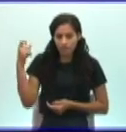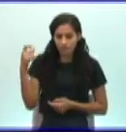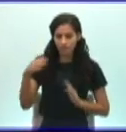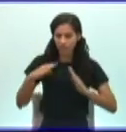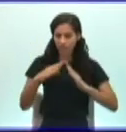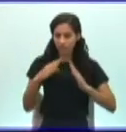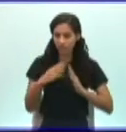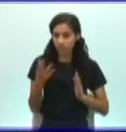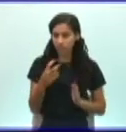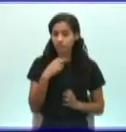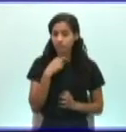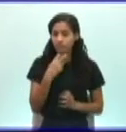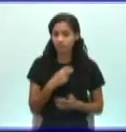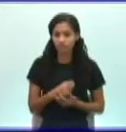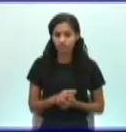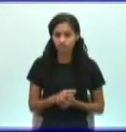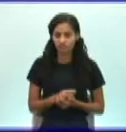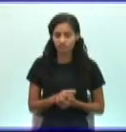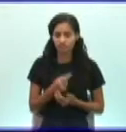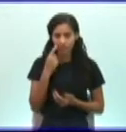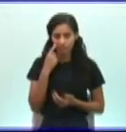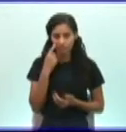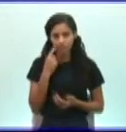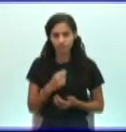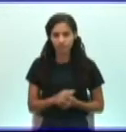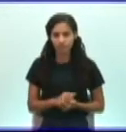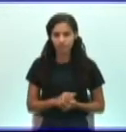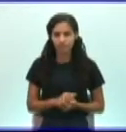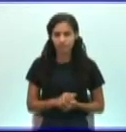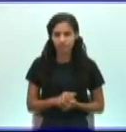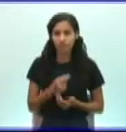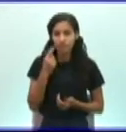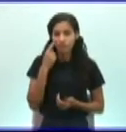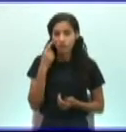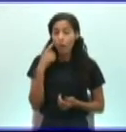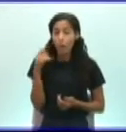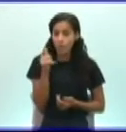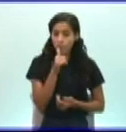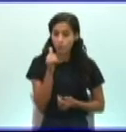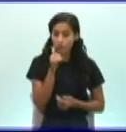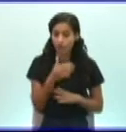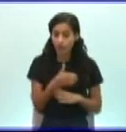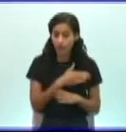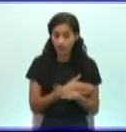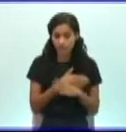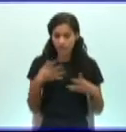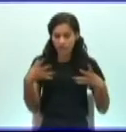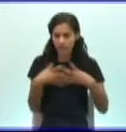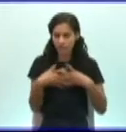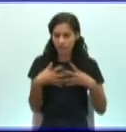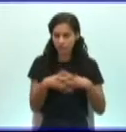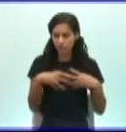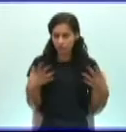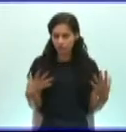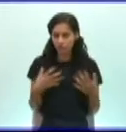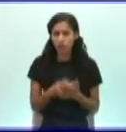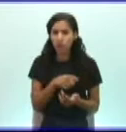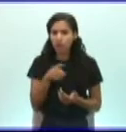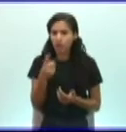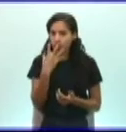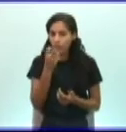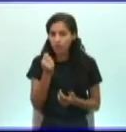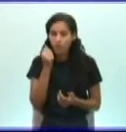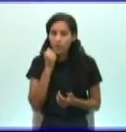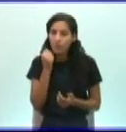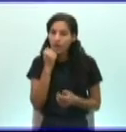Casa de los Fonemas. Allí los espero. Observamos un video relacionado con la mascota que más le gusta a ustedes,